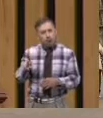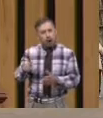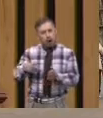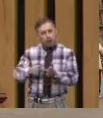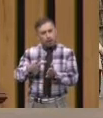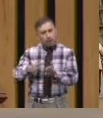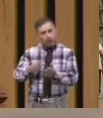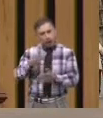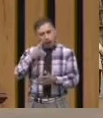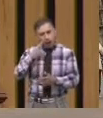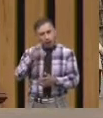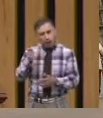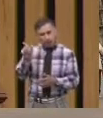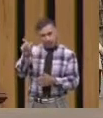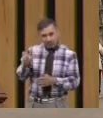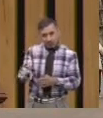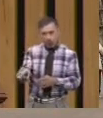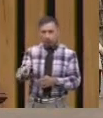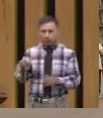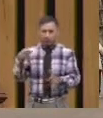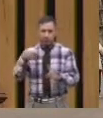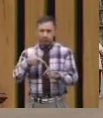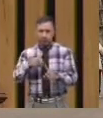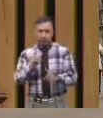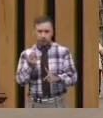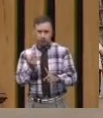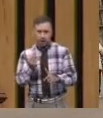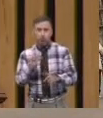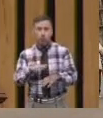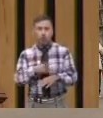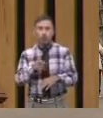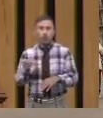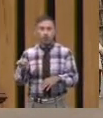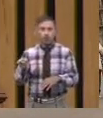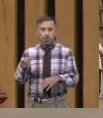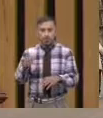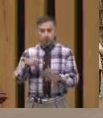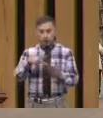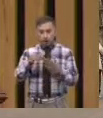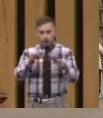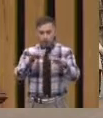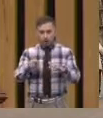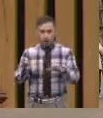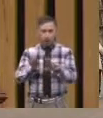pues situación extrema que plantea el proyecto,